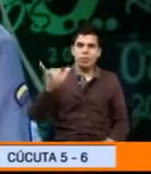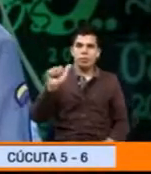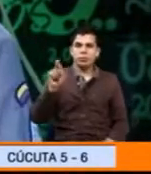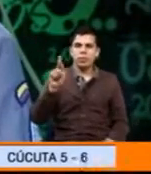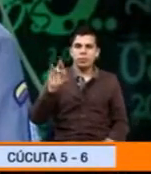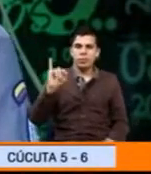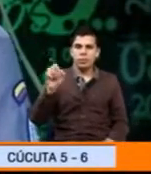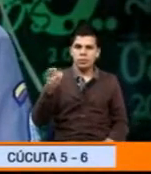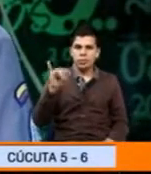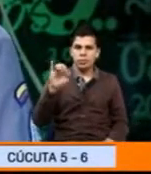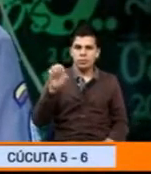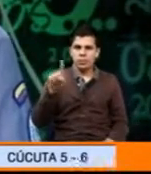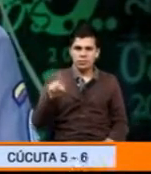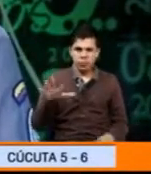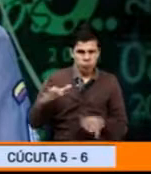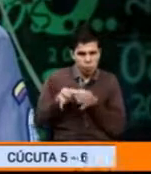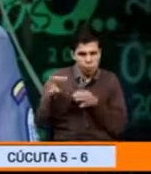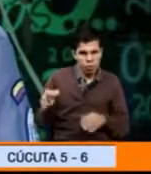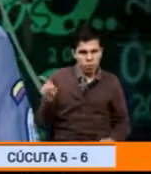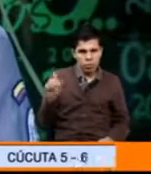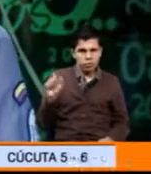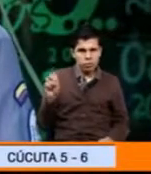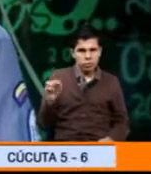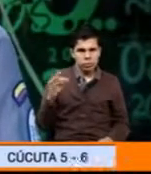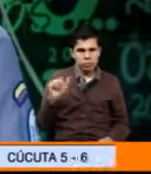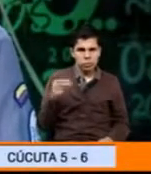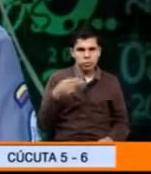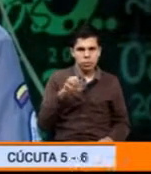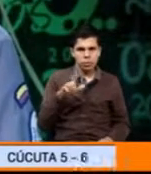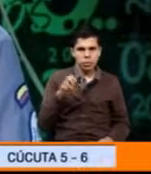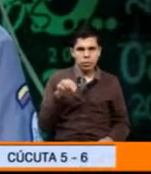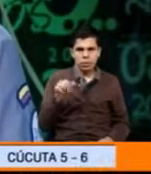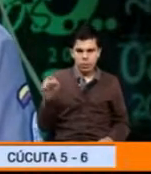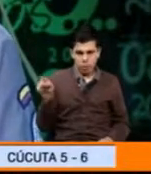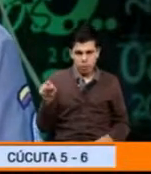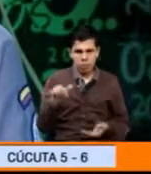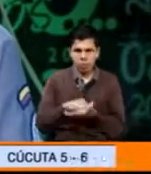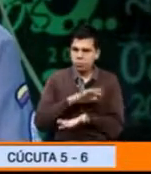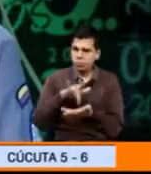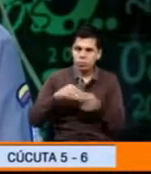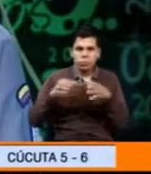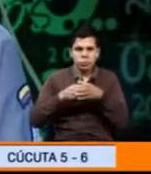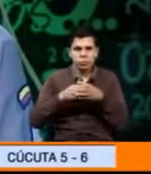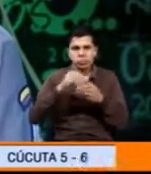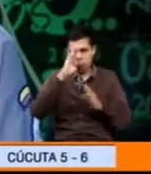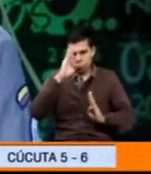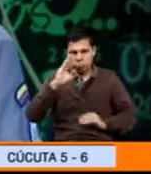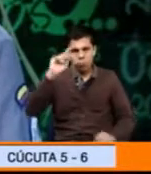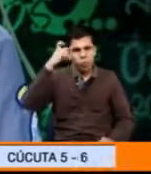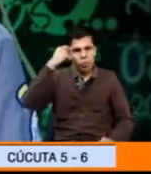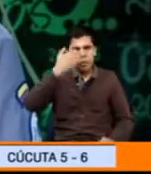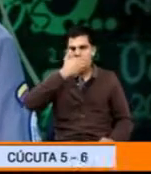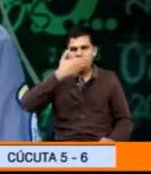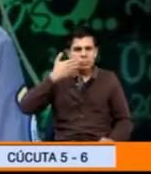Opor. Creo que las autoridades, la Fiscalía, la Policía, el Ejército y todo el Gobierno Nacional están apoyándonos